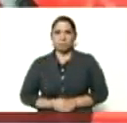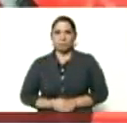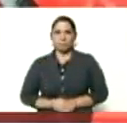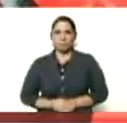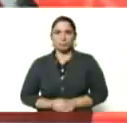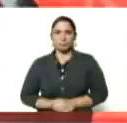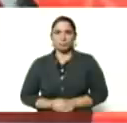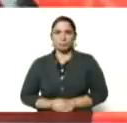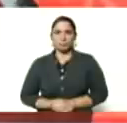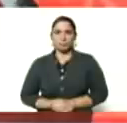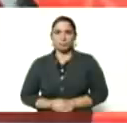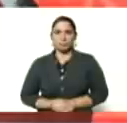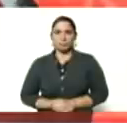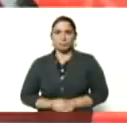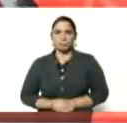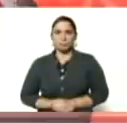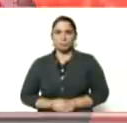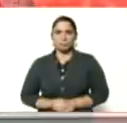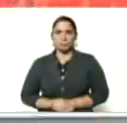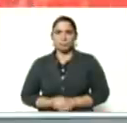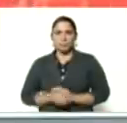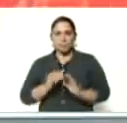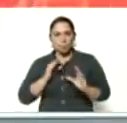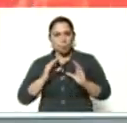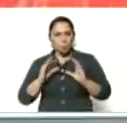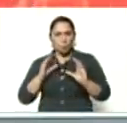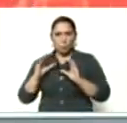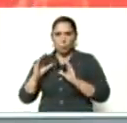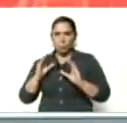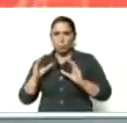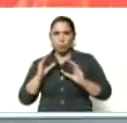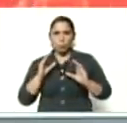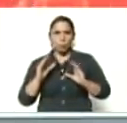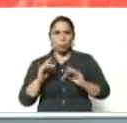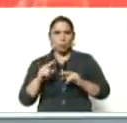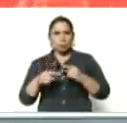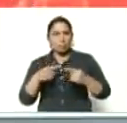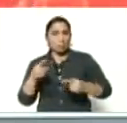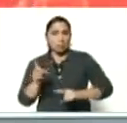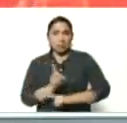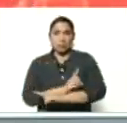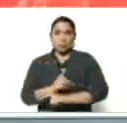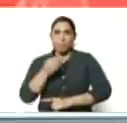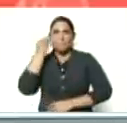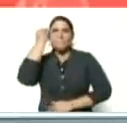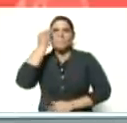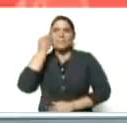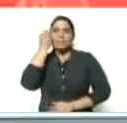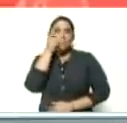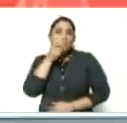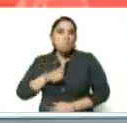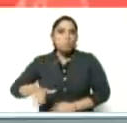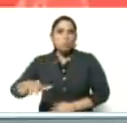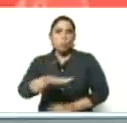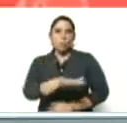Y conversación, y luego inmediatamente pensar en el pueblo,